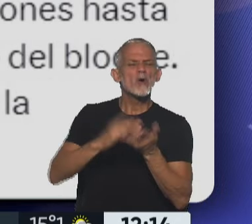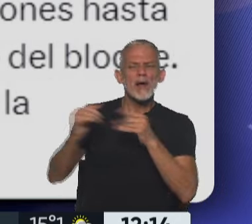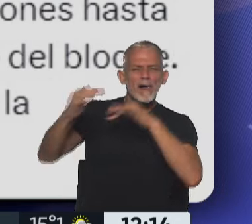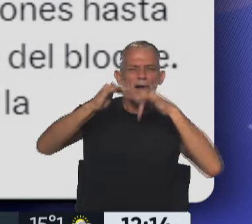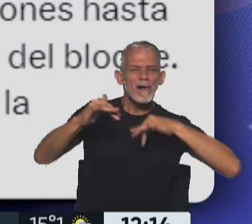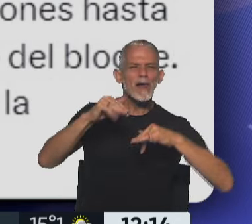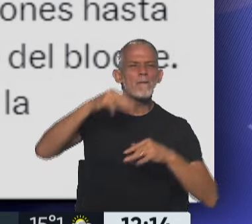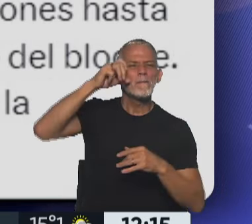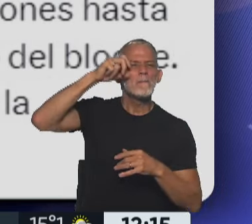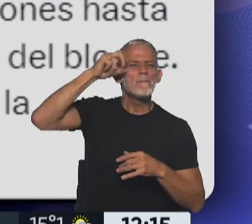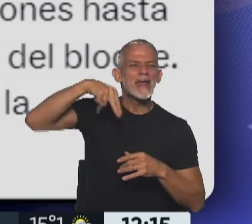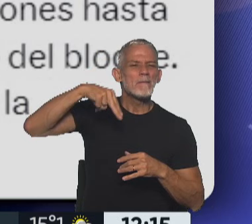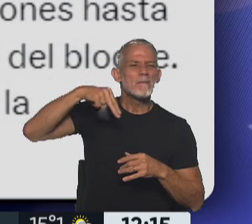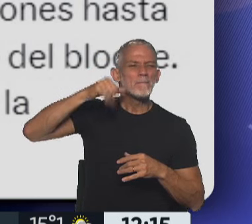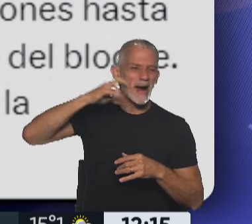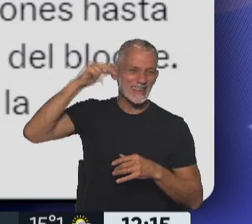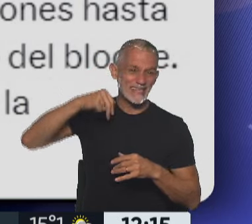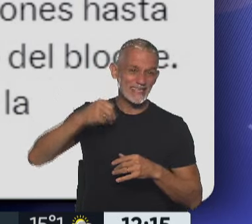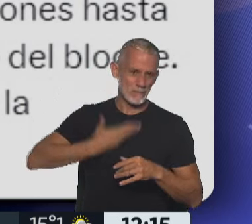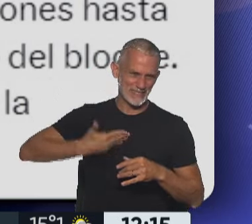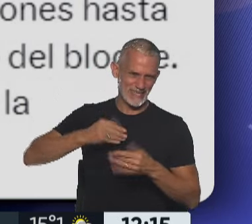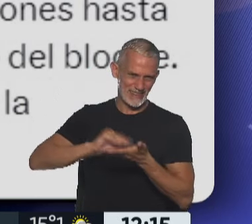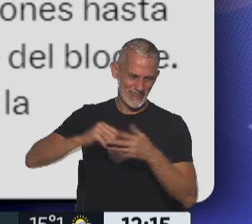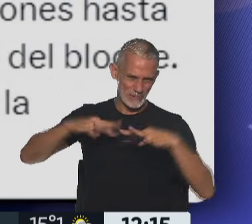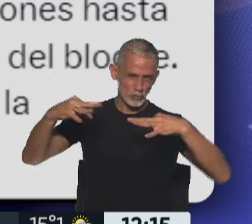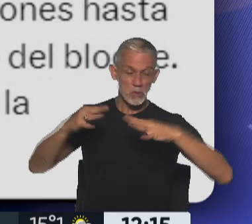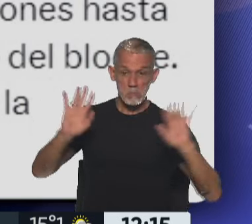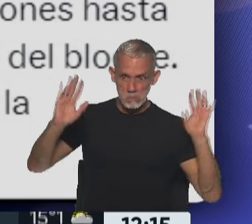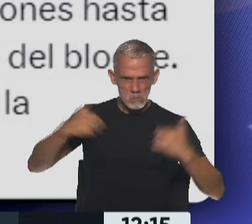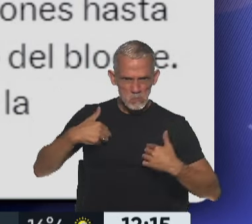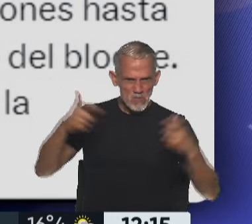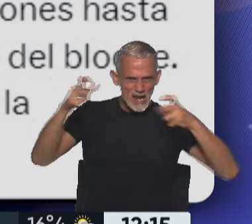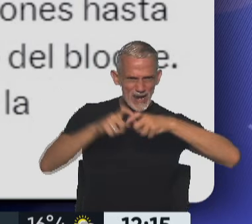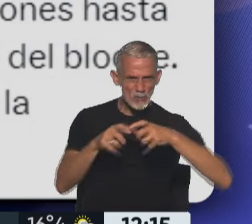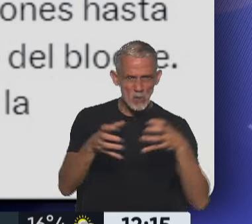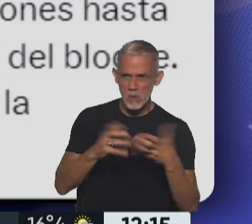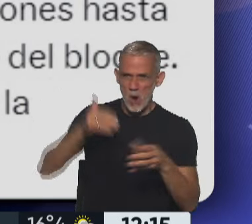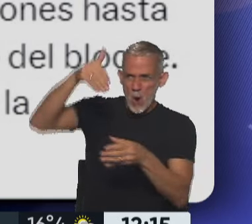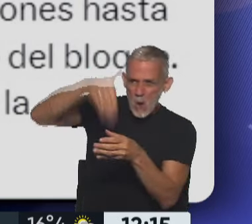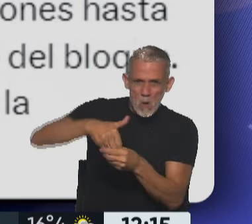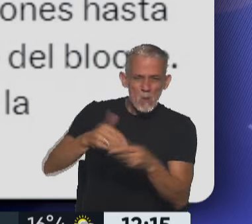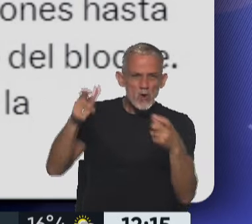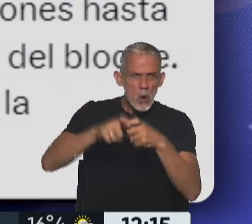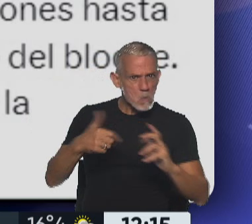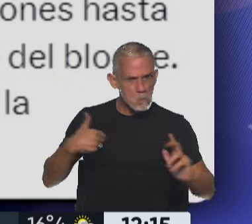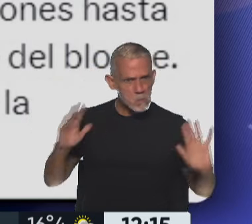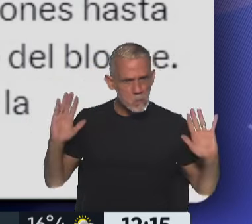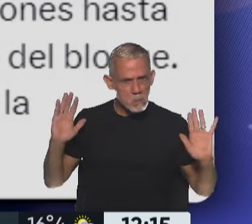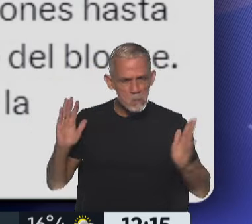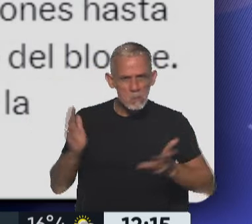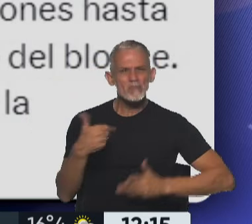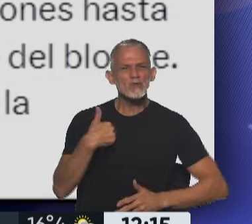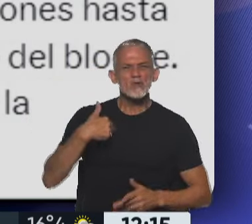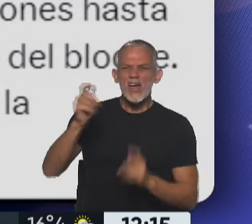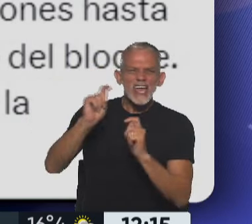menen Martín la en la nación más quiero aclarar que jamás en ninguna reunión de bloque se votó la conformación de una comisión ni